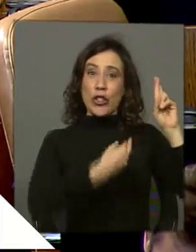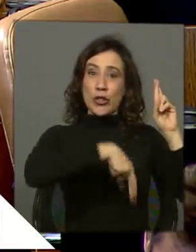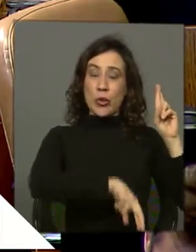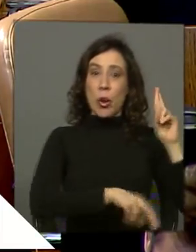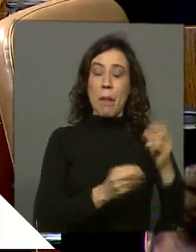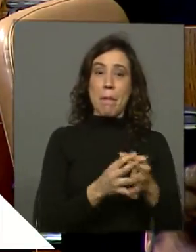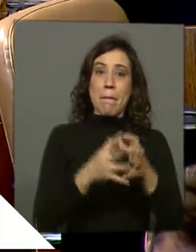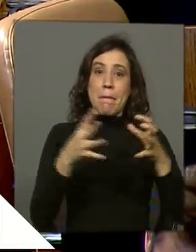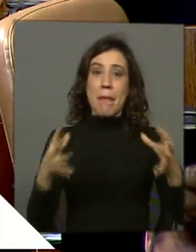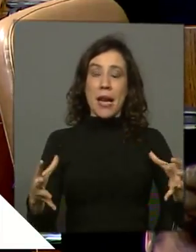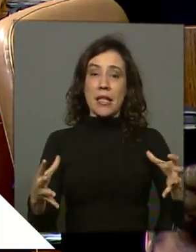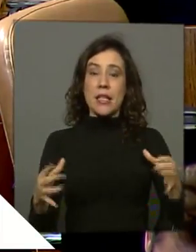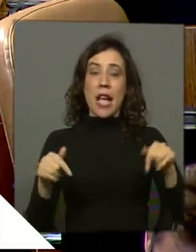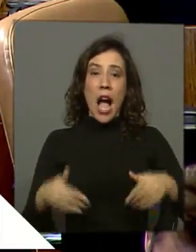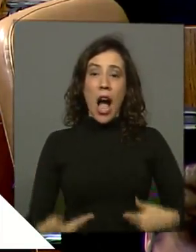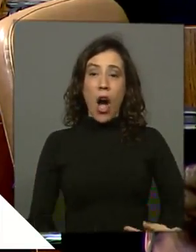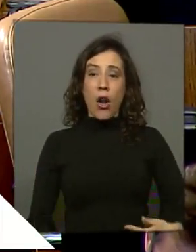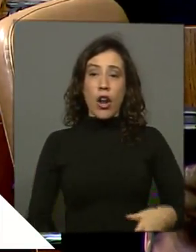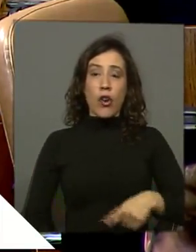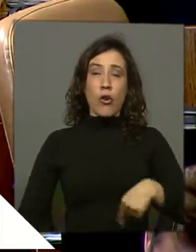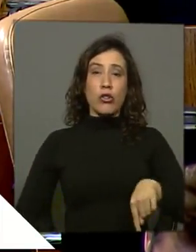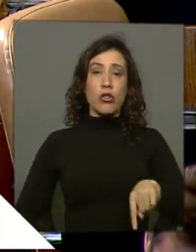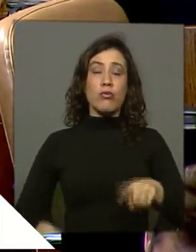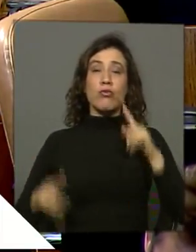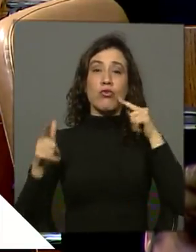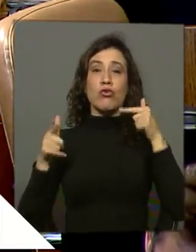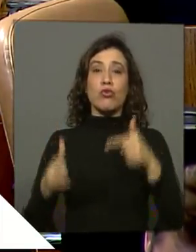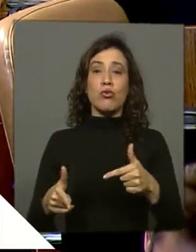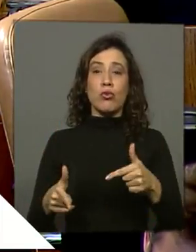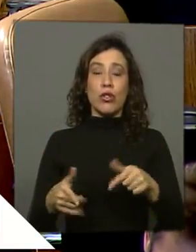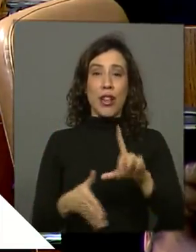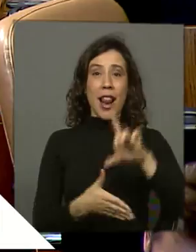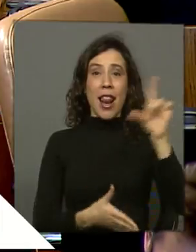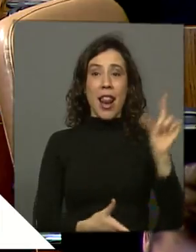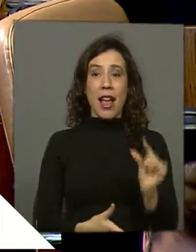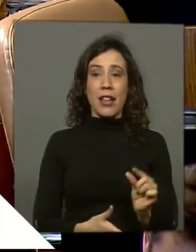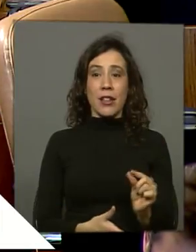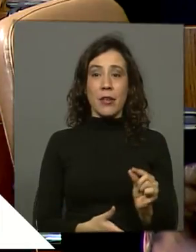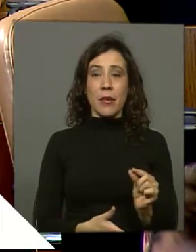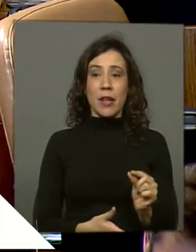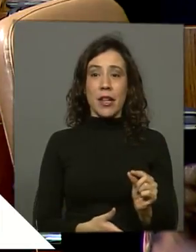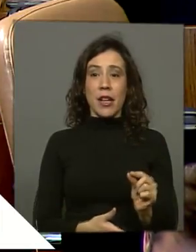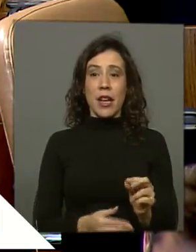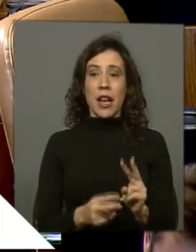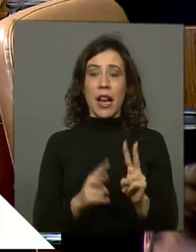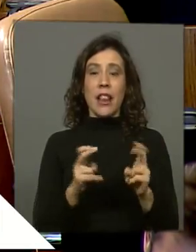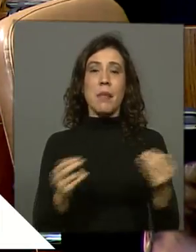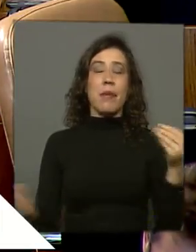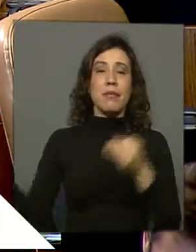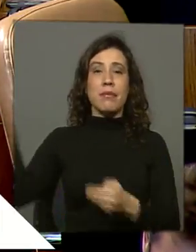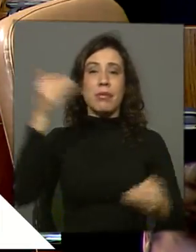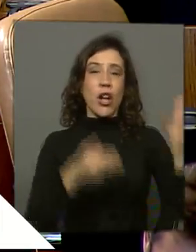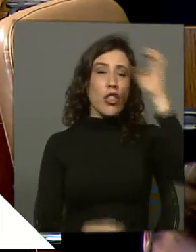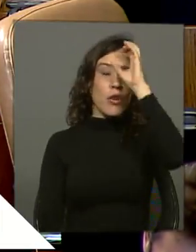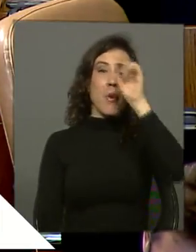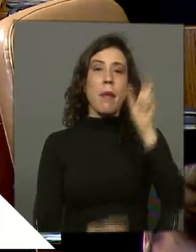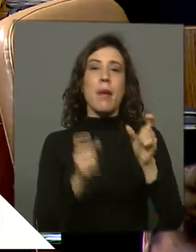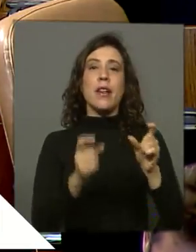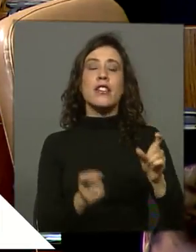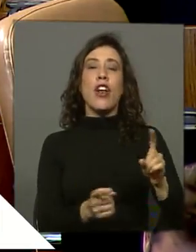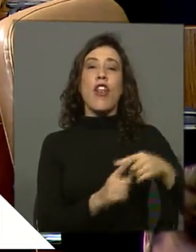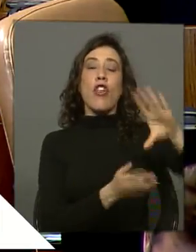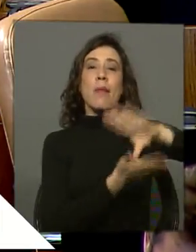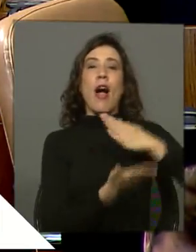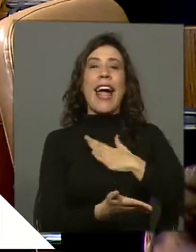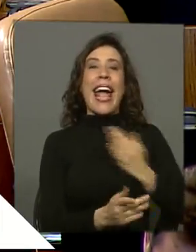incrementado hasta el punto de que hoy somos uno de los privilegiados a nivel latinoamericano en lo que respecta a destinos turísticos escogidos por los ciudadanos